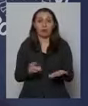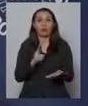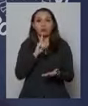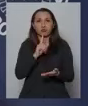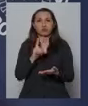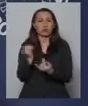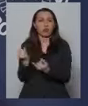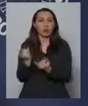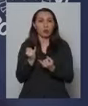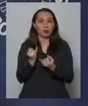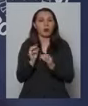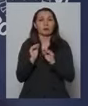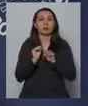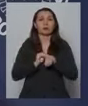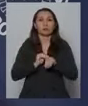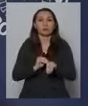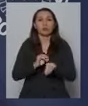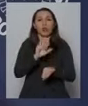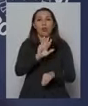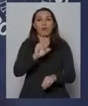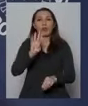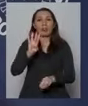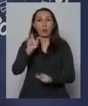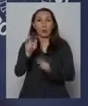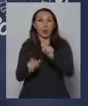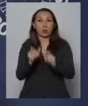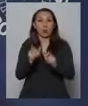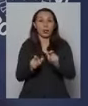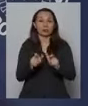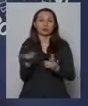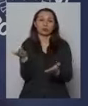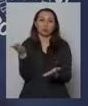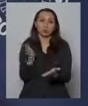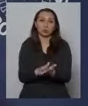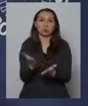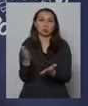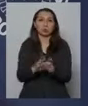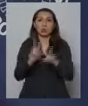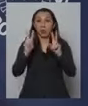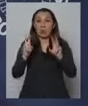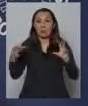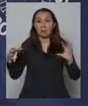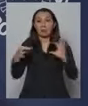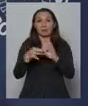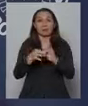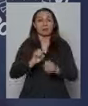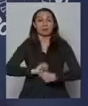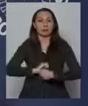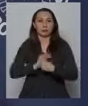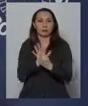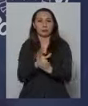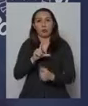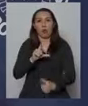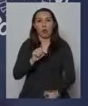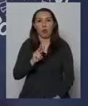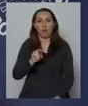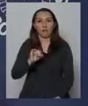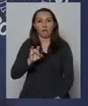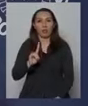tenemos notificados 94 personas fallecidas asociadas al COVID-19.